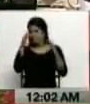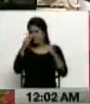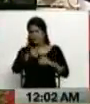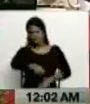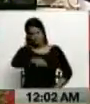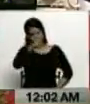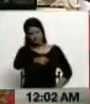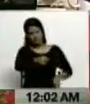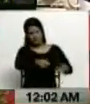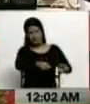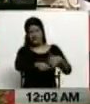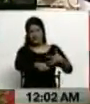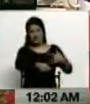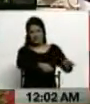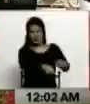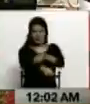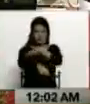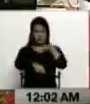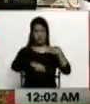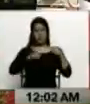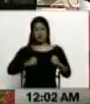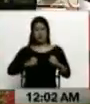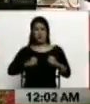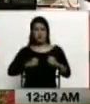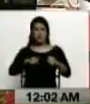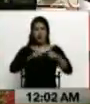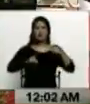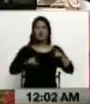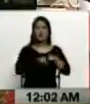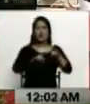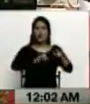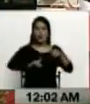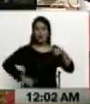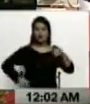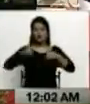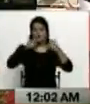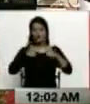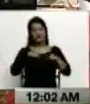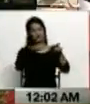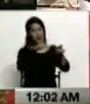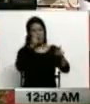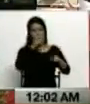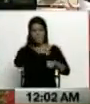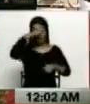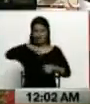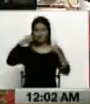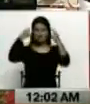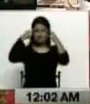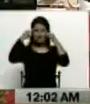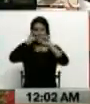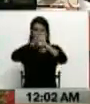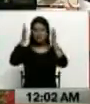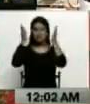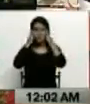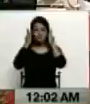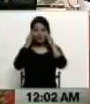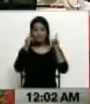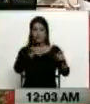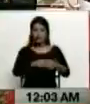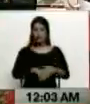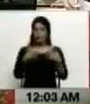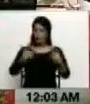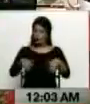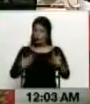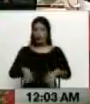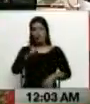no y el corrientazo de Hugo Chávez montado en un tanque de la claridad que tienen esos compañeros oficiales de